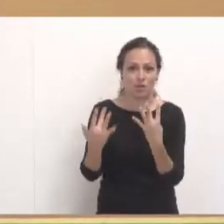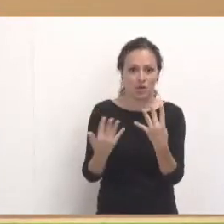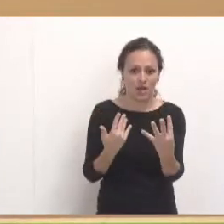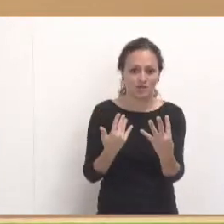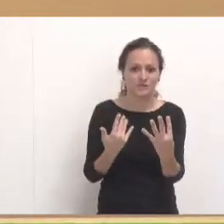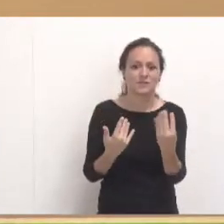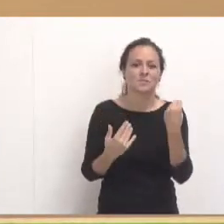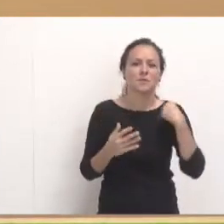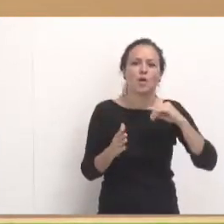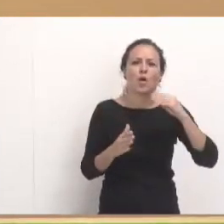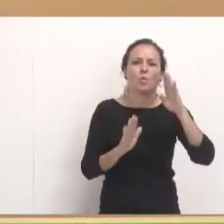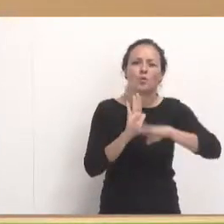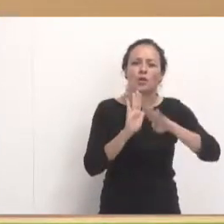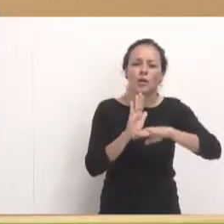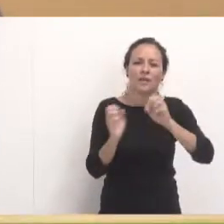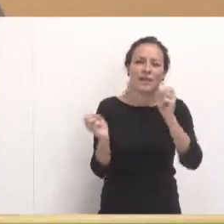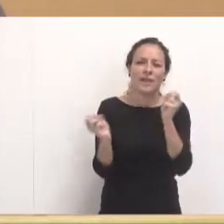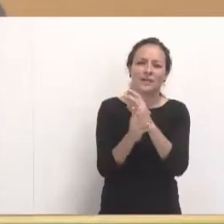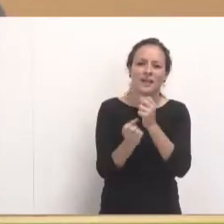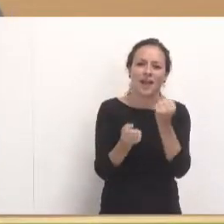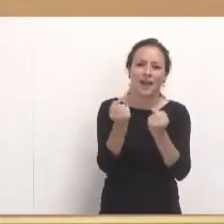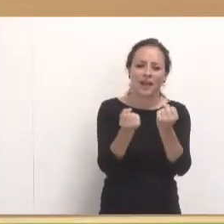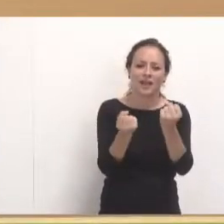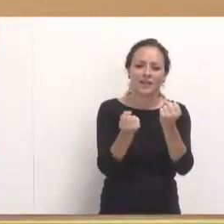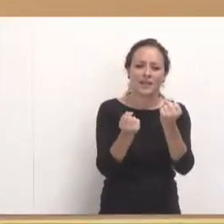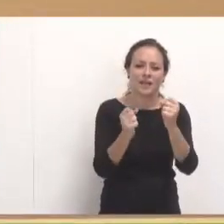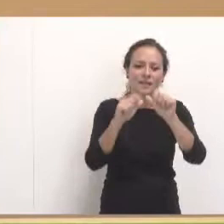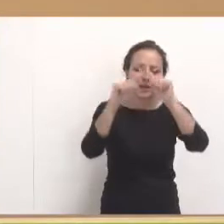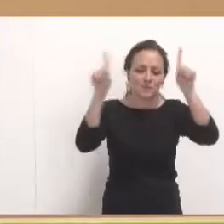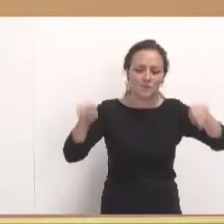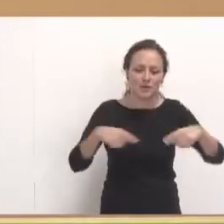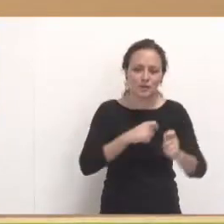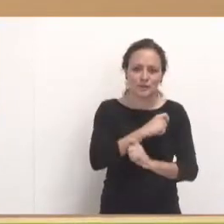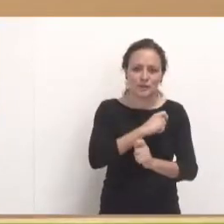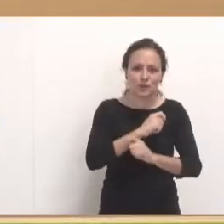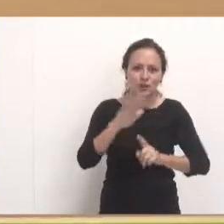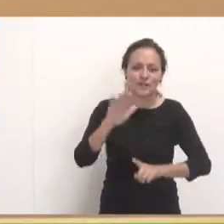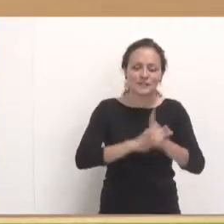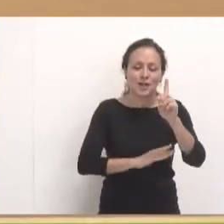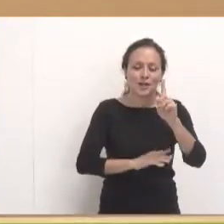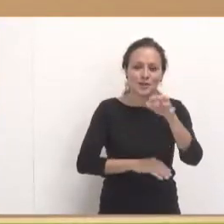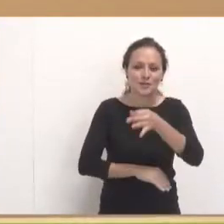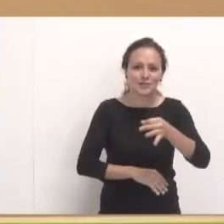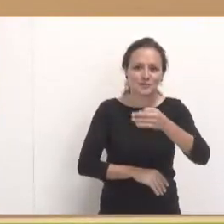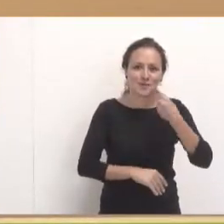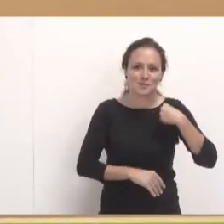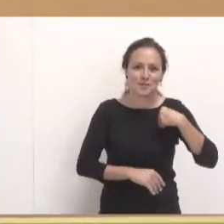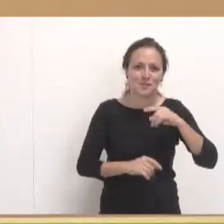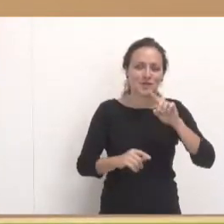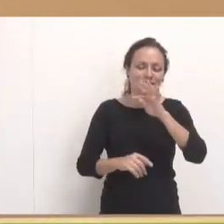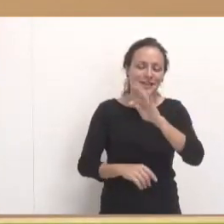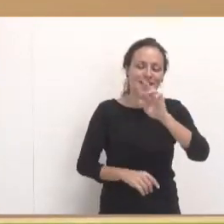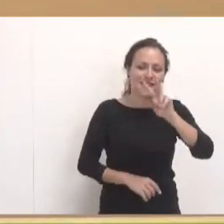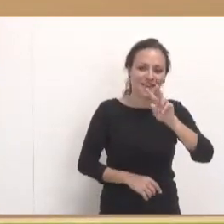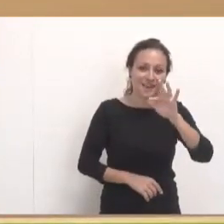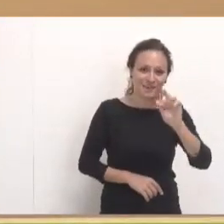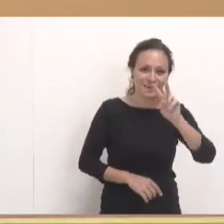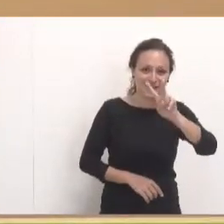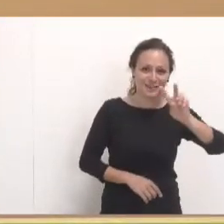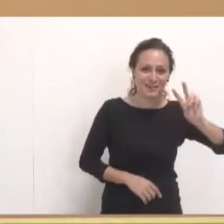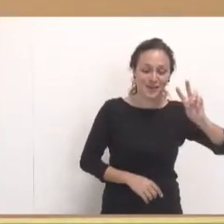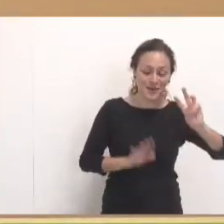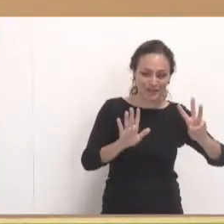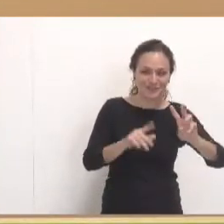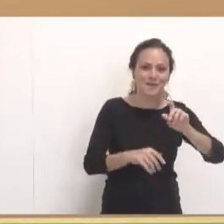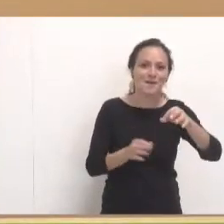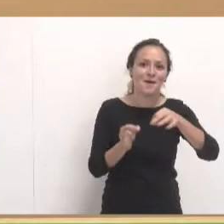Del programa de carreteras del marco estratégico de desarrollo insular MEDI, del proyecto de mejora y acondicionamiento peatonal de los tramos de la TF28 entre los barrios de Pájara y el